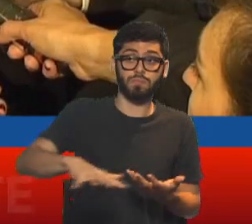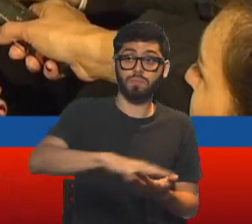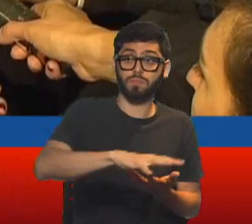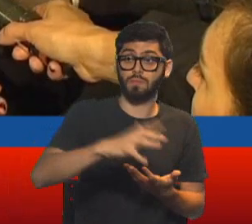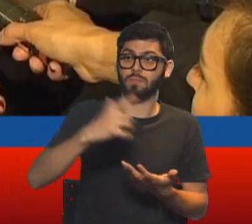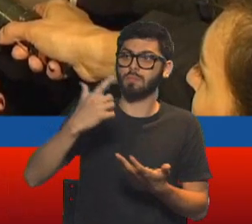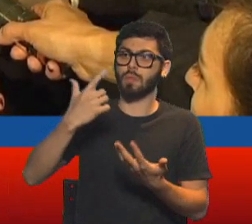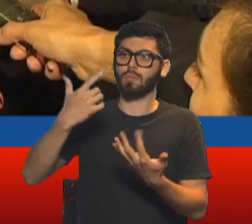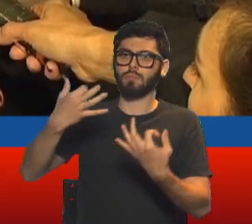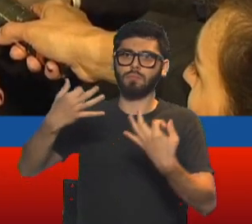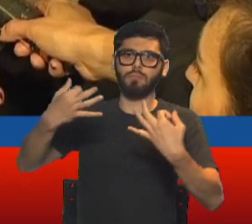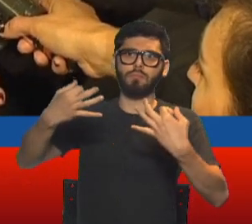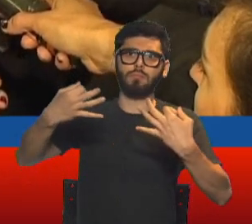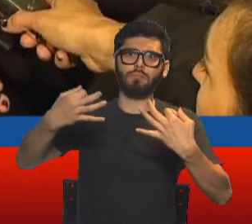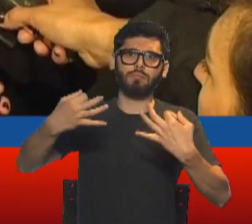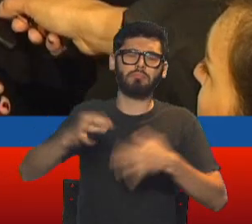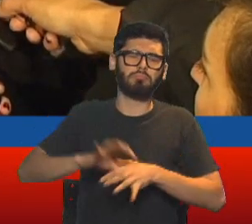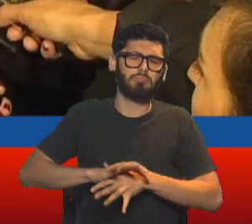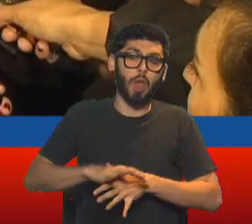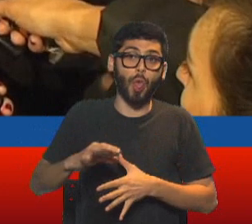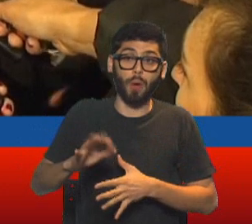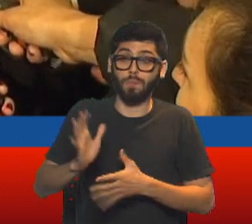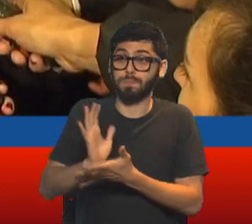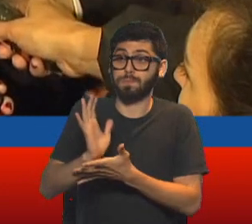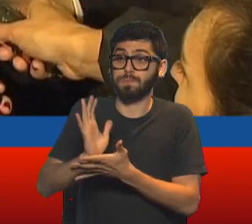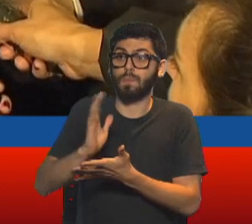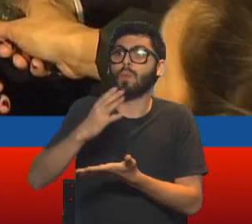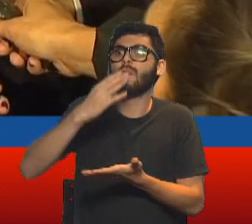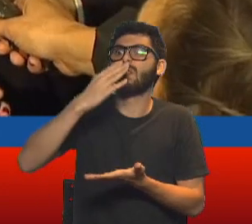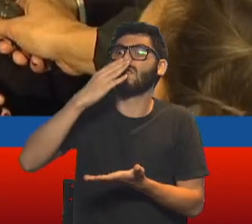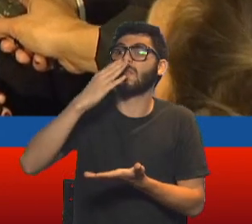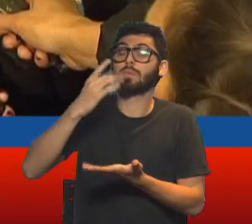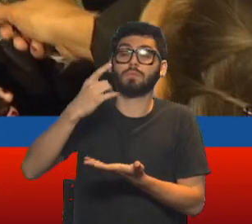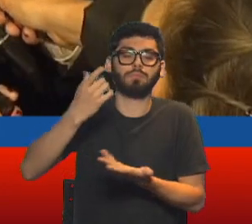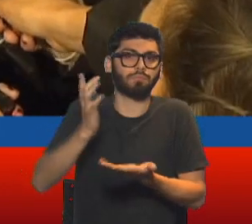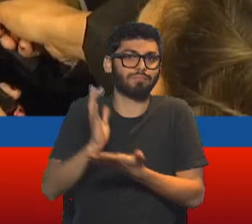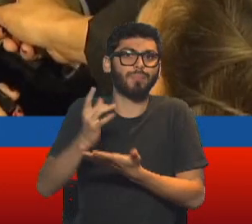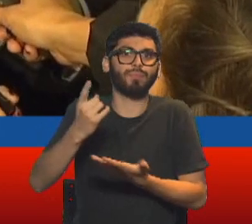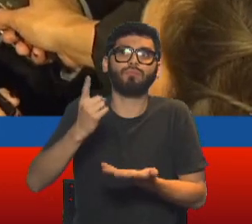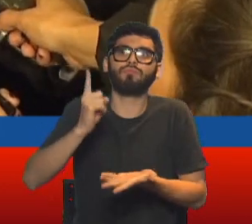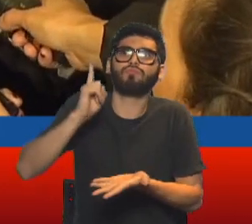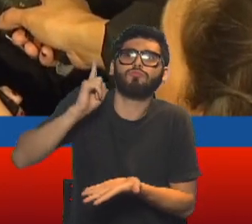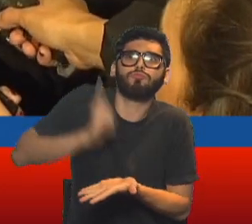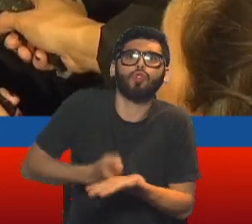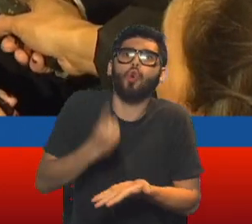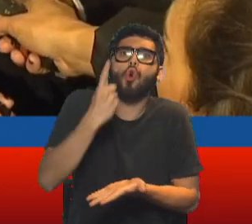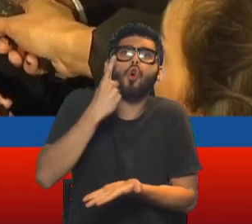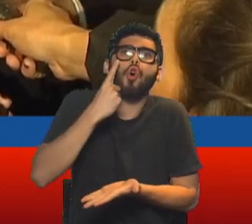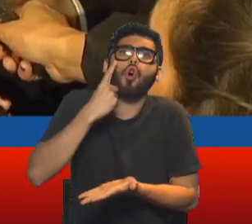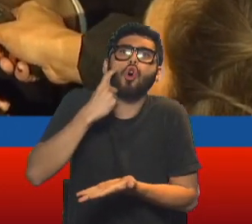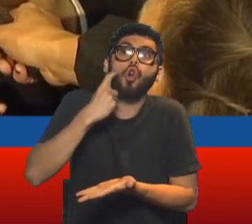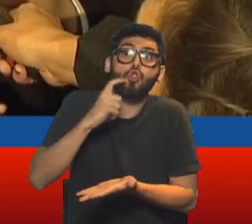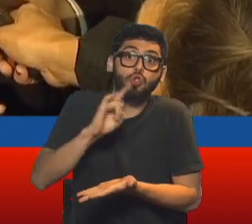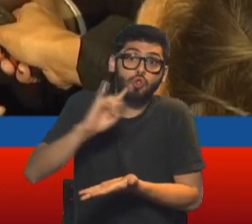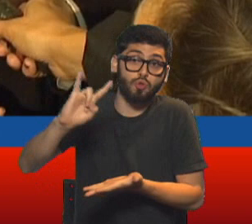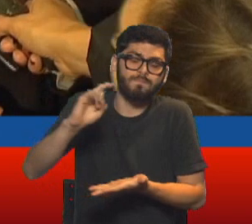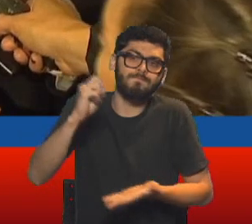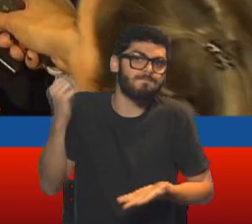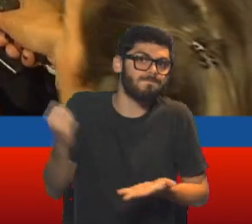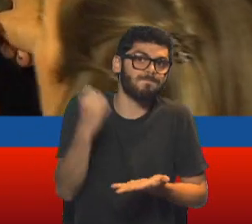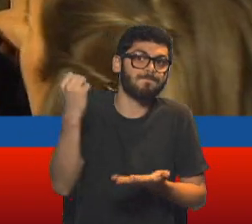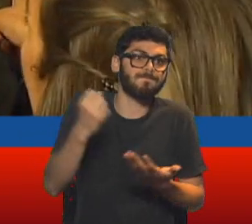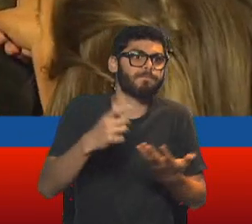expuesto que hay una parte de la Corte Suprema de Justicia que no se siente ni siquiera formalmente identificado o